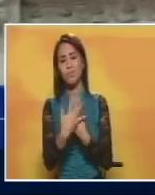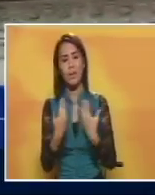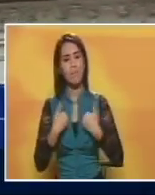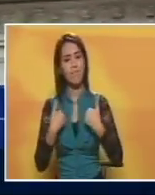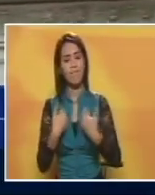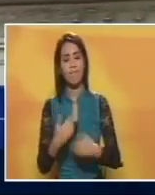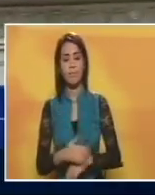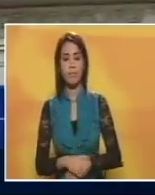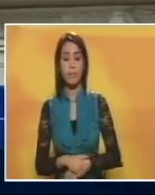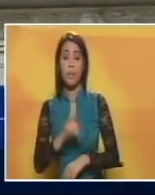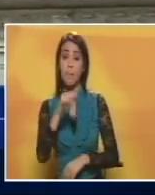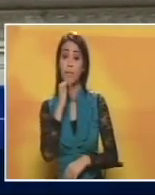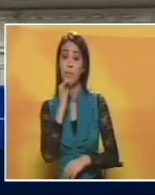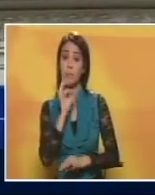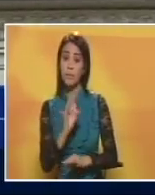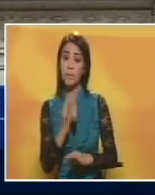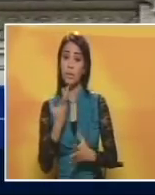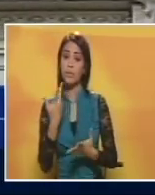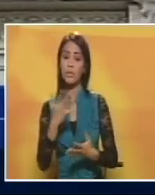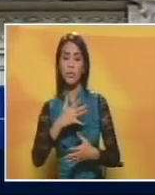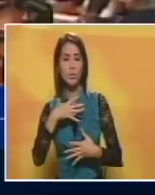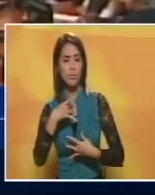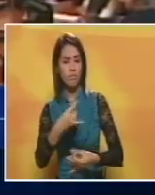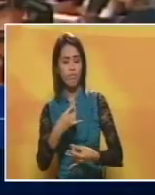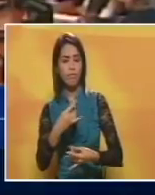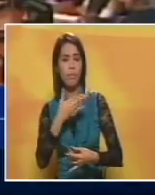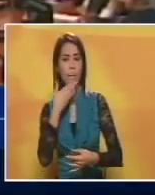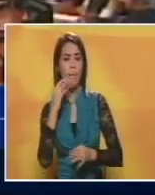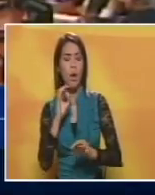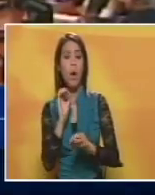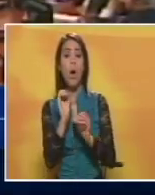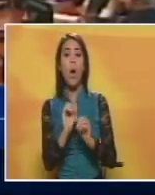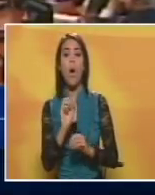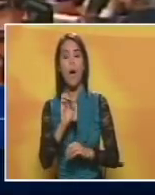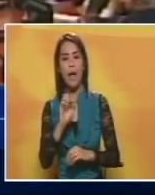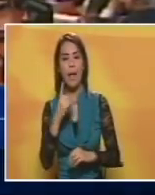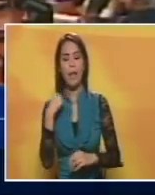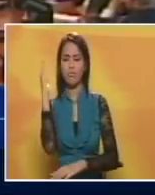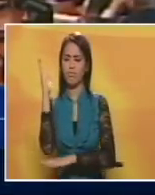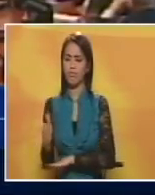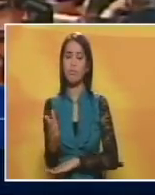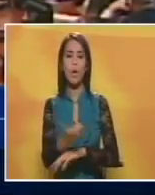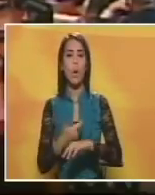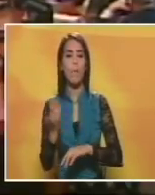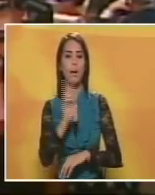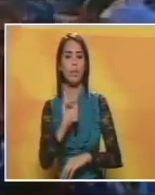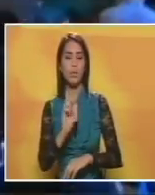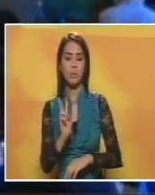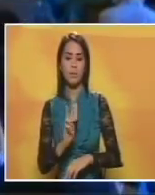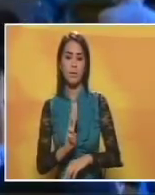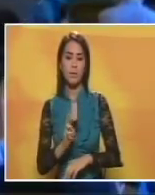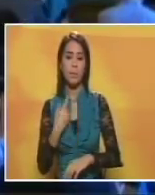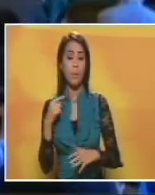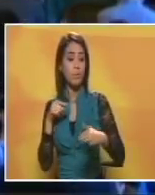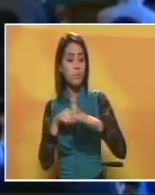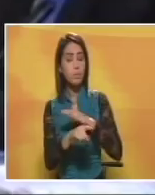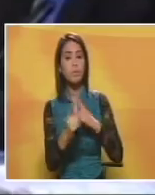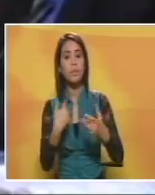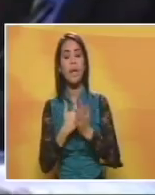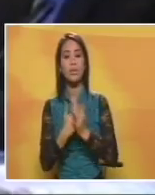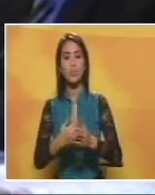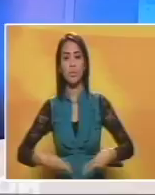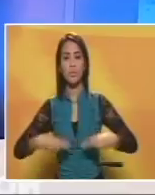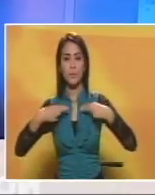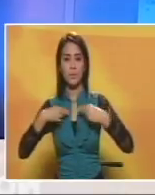sudamericana. Asimismo, manifestó su preferencia de que la OEA sancione al gobierno nacional por no permitir el ingreso de ayuda